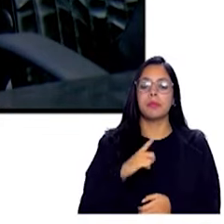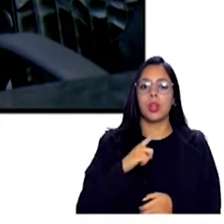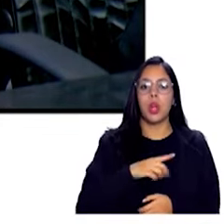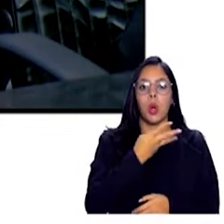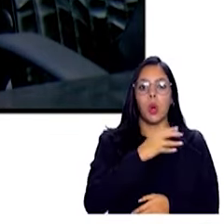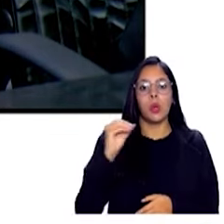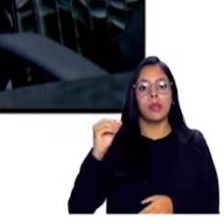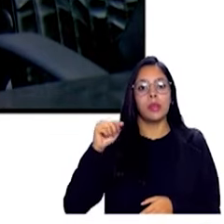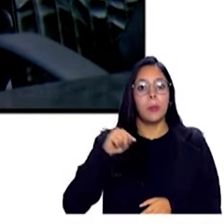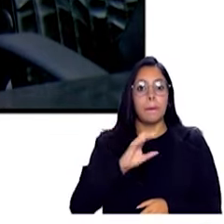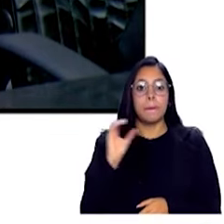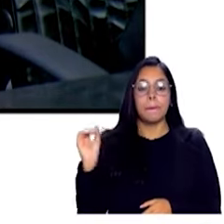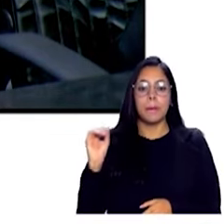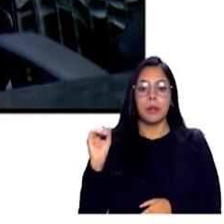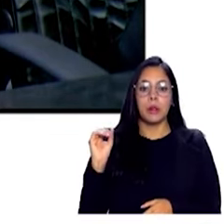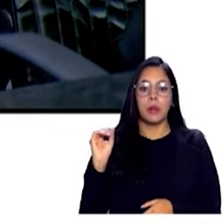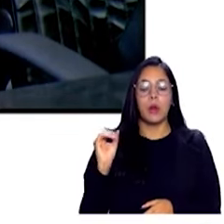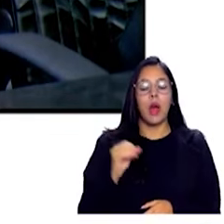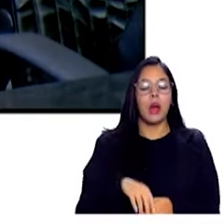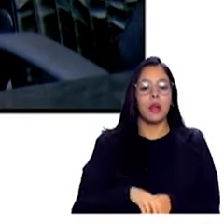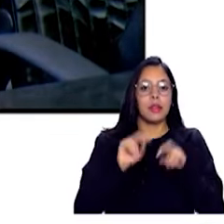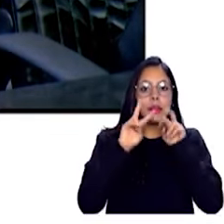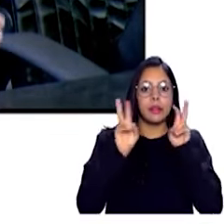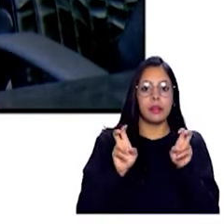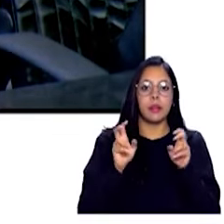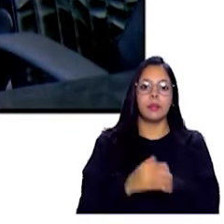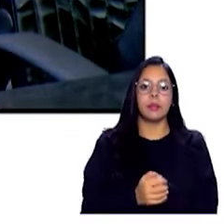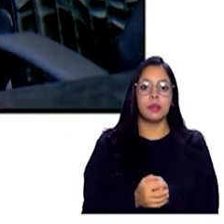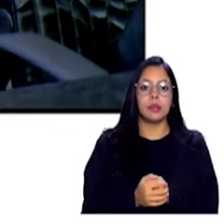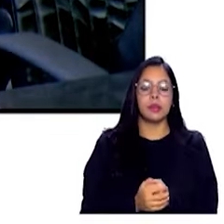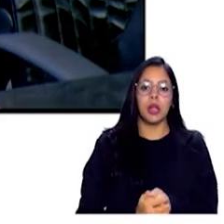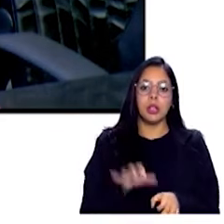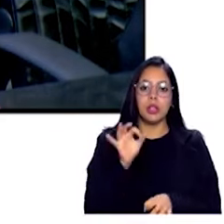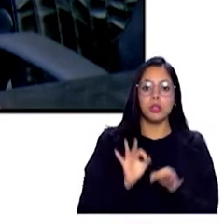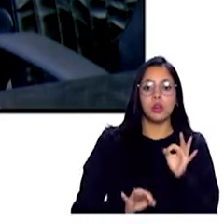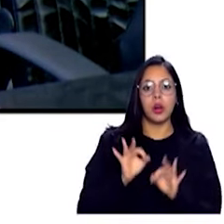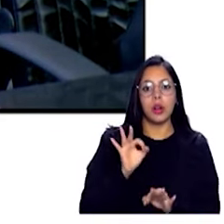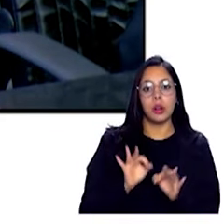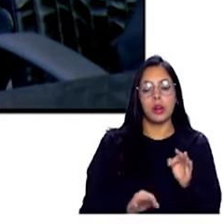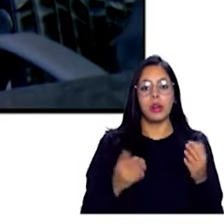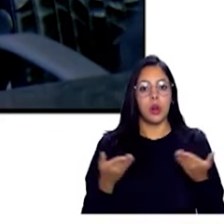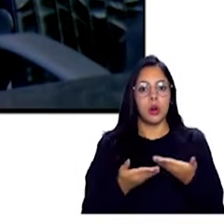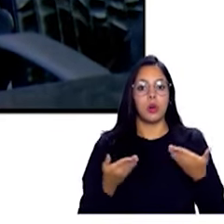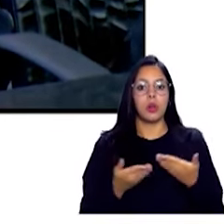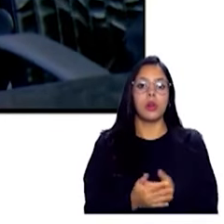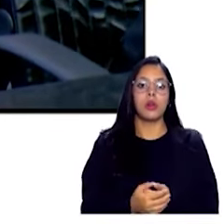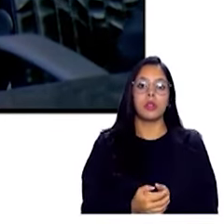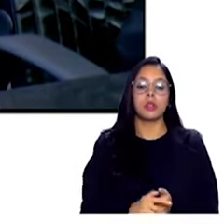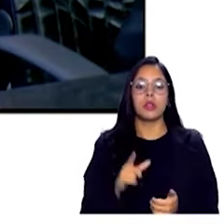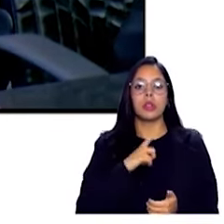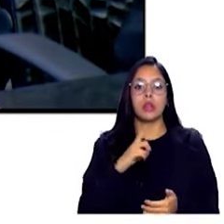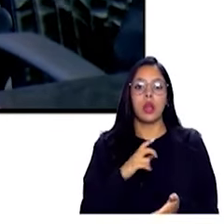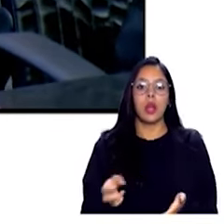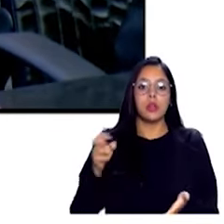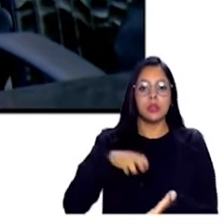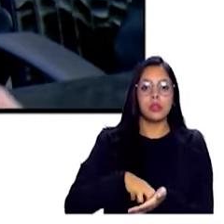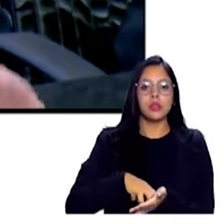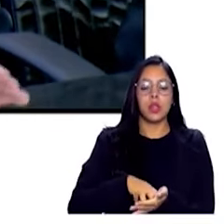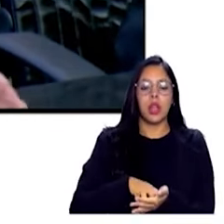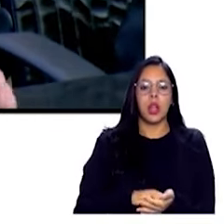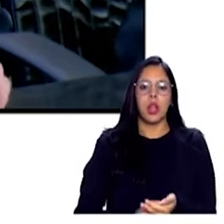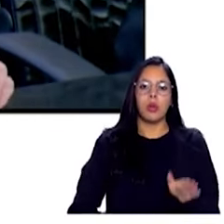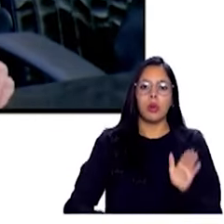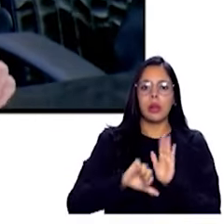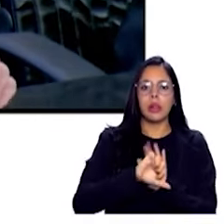4 se apel se dictan las sentencias que correspondan bien por delitos leves bien por delitos graves Y Solo se apela se recurre